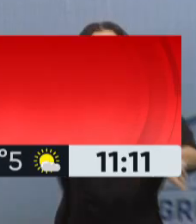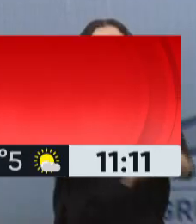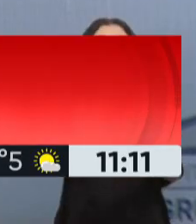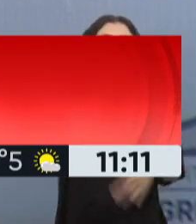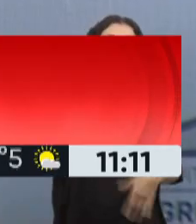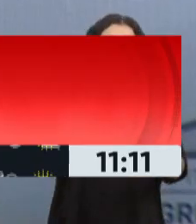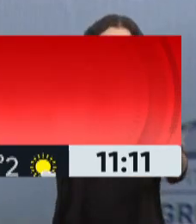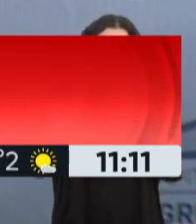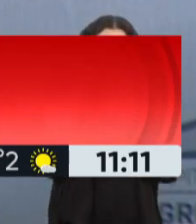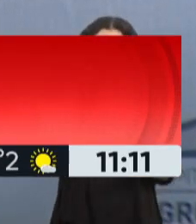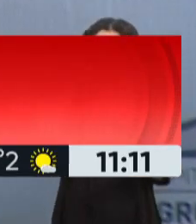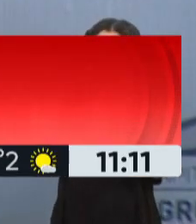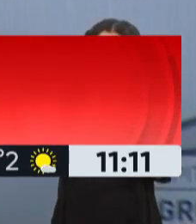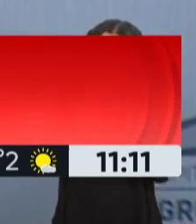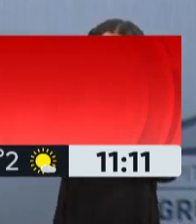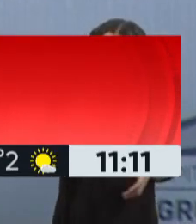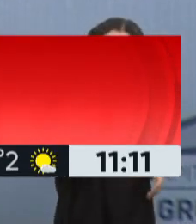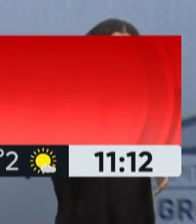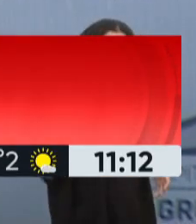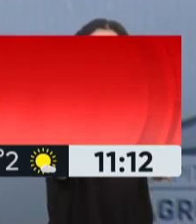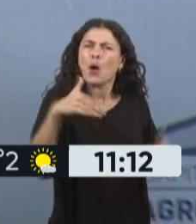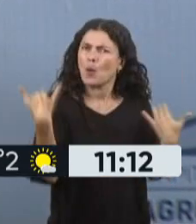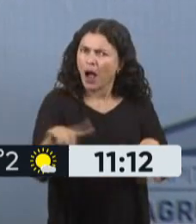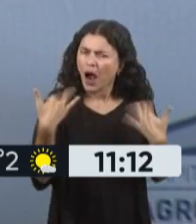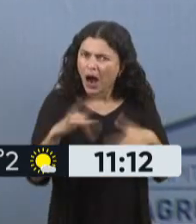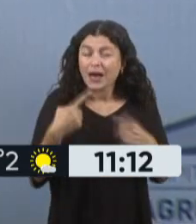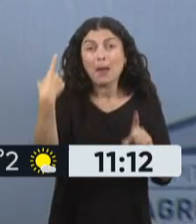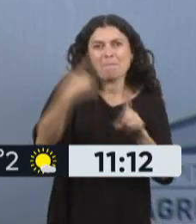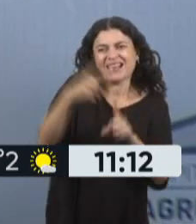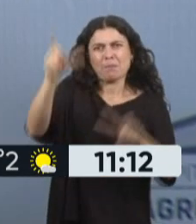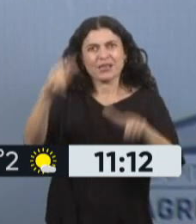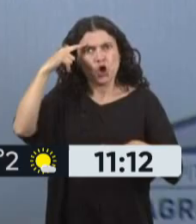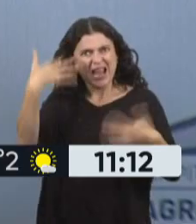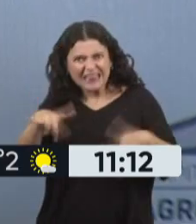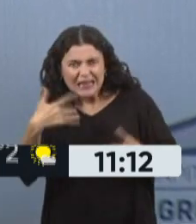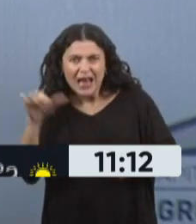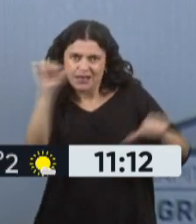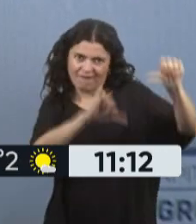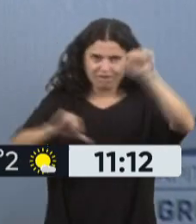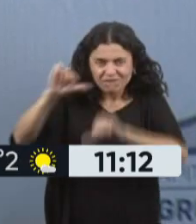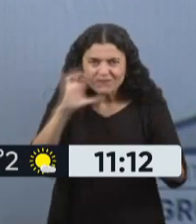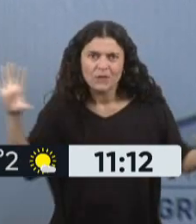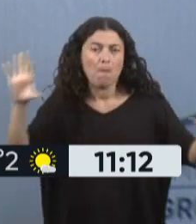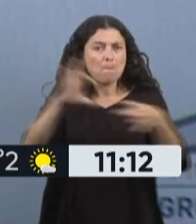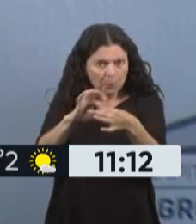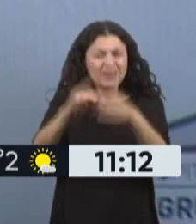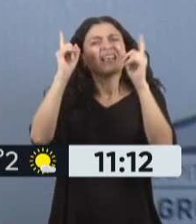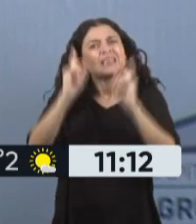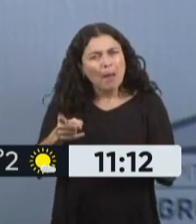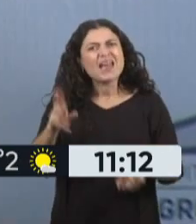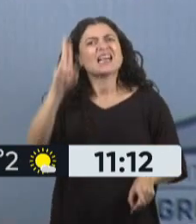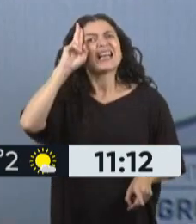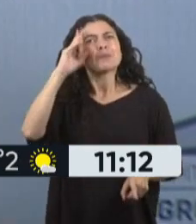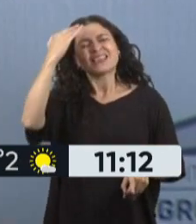una fertilidad única en el mundo. Combinado con el ingenio argentino y con las ideas liberales de nuestra Constitución, fue durante